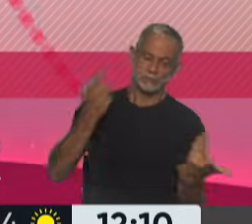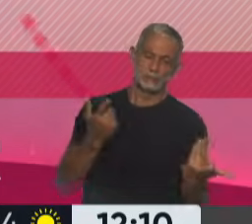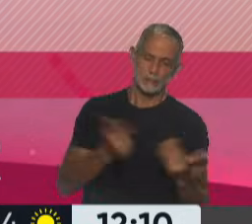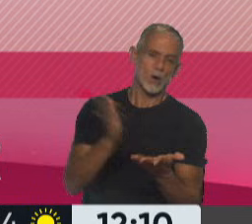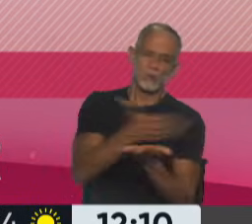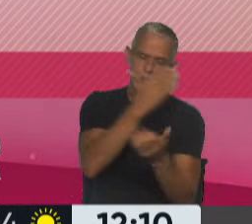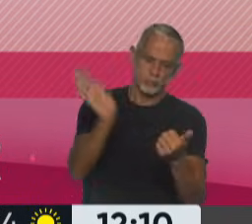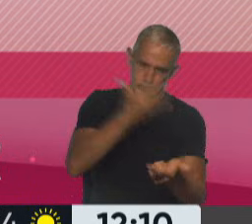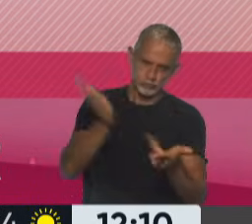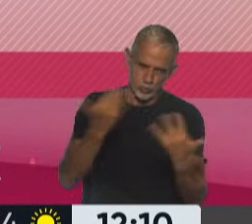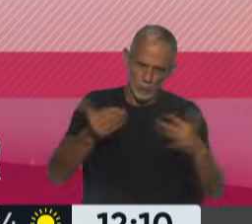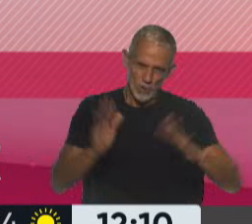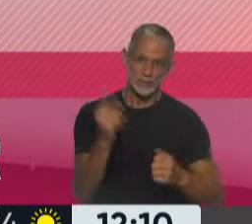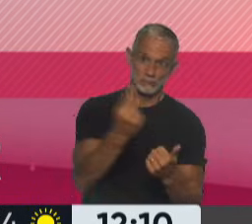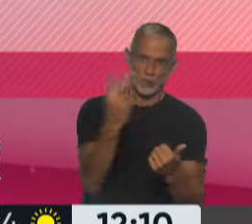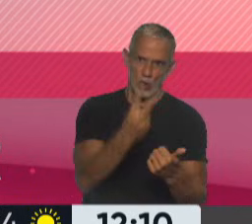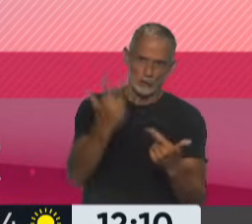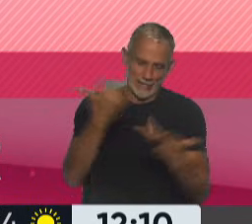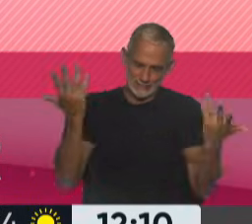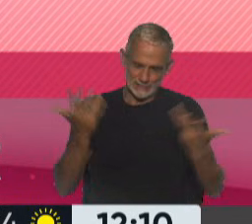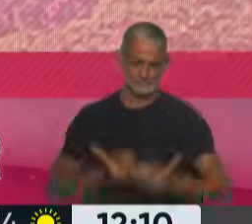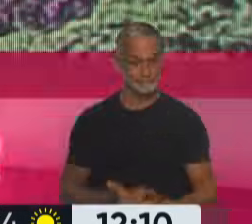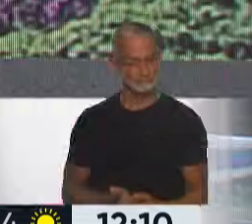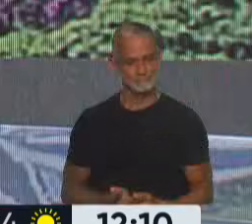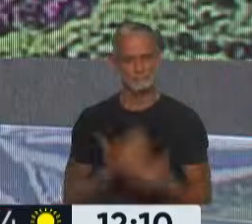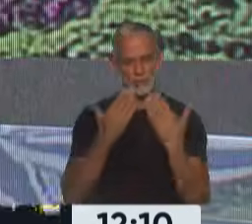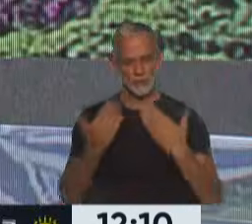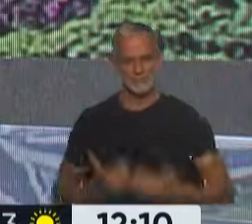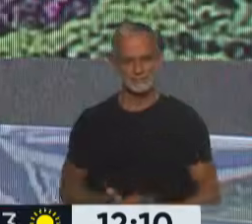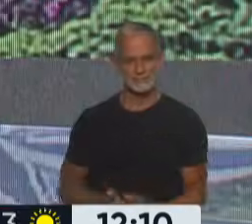vimos, pueden pasar todavía 2 o 3 presidentes más. Veremos. Gracias, Nuria. De nada. Bueno, te vemos.